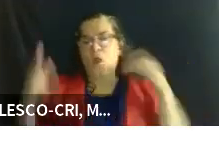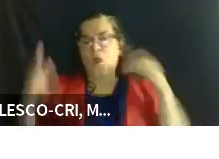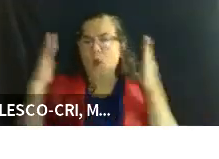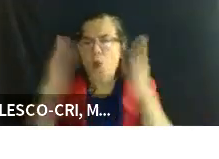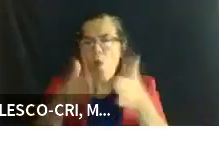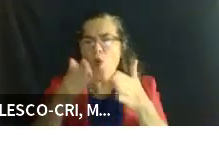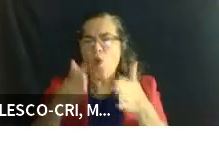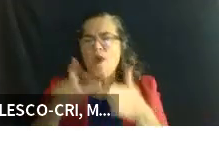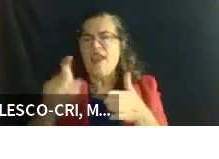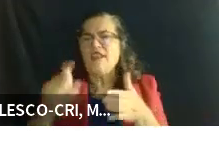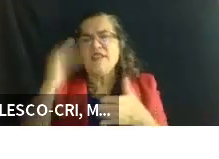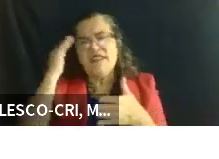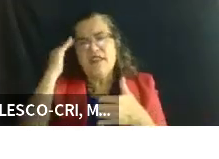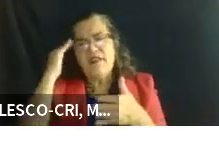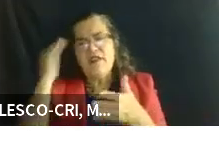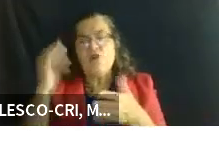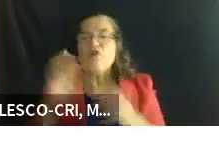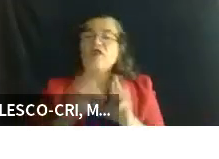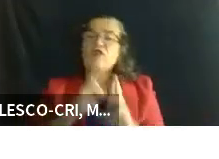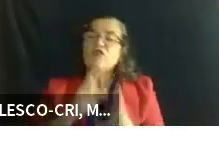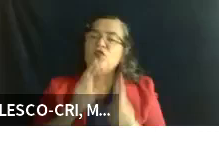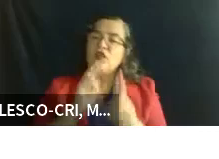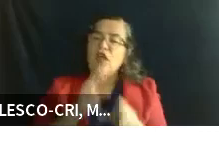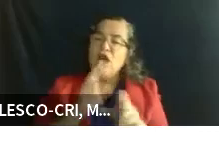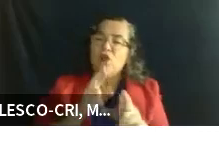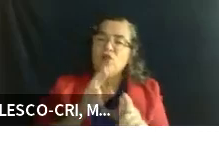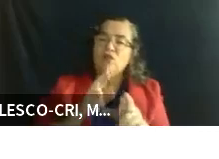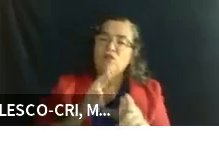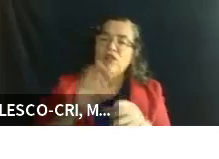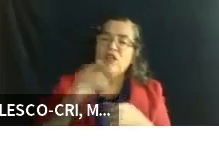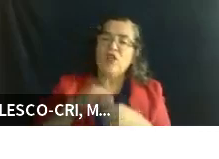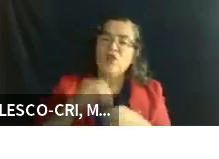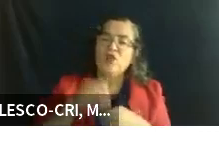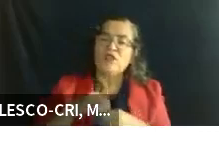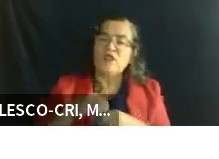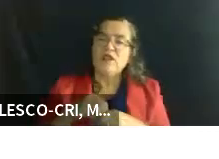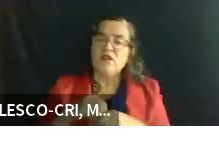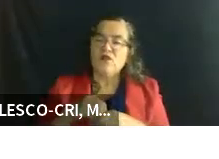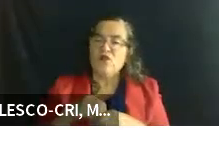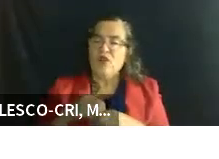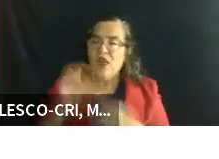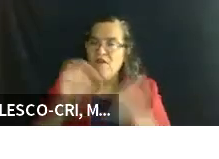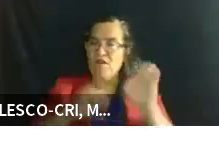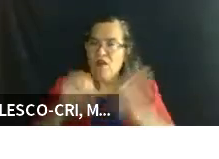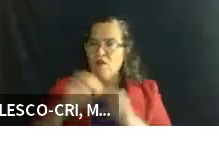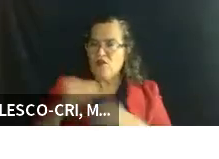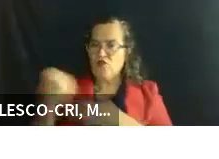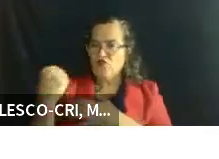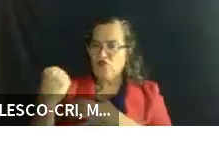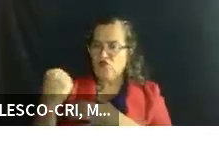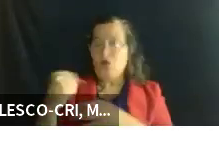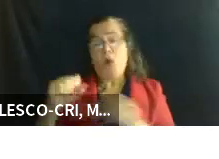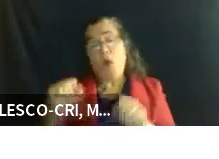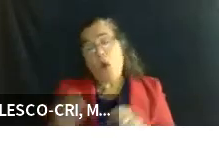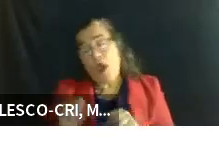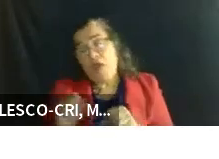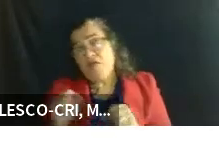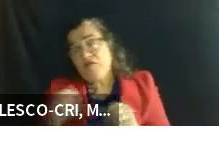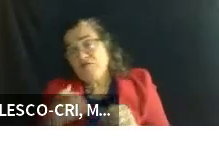sea, se enfocan en un resultado de aprendizaje preciso, incluyen una evaluación robusta, pueden o no tener valor